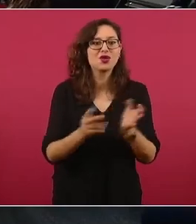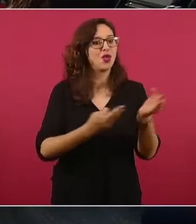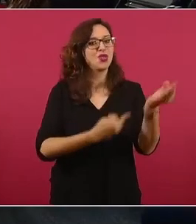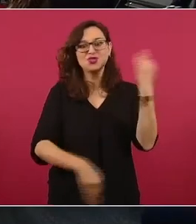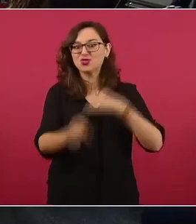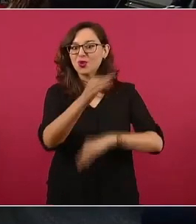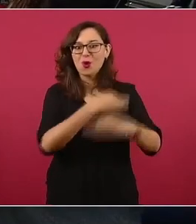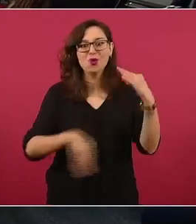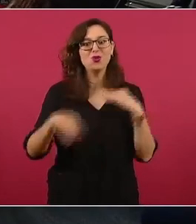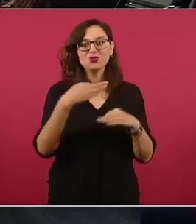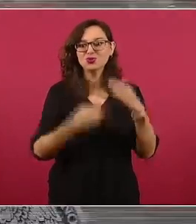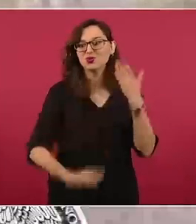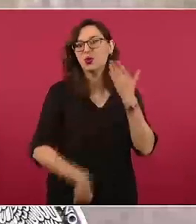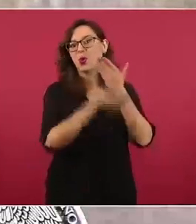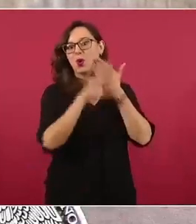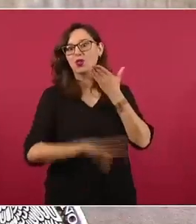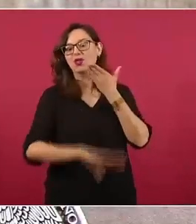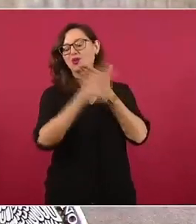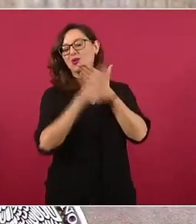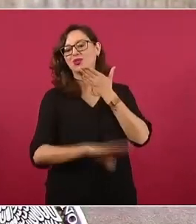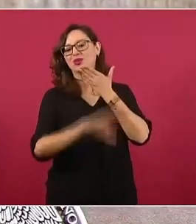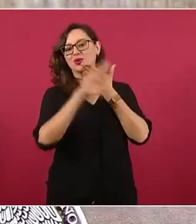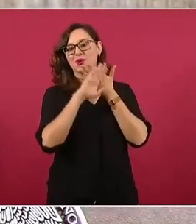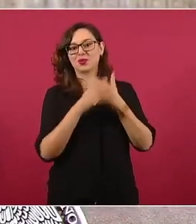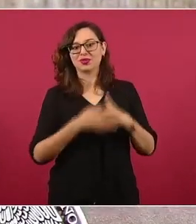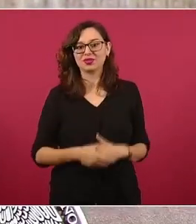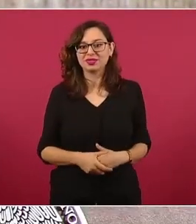todos en contra,